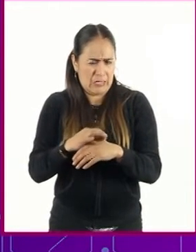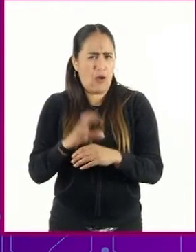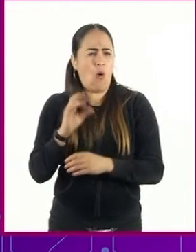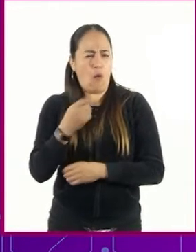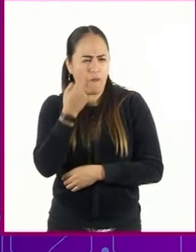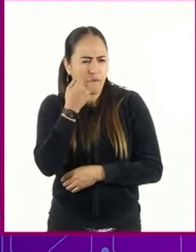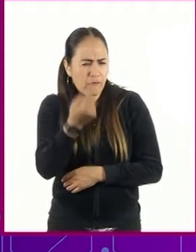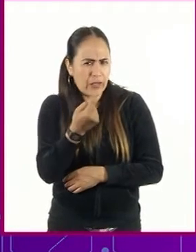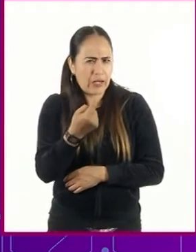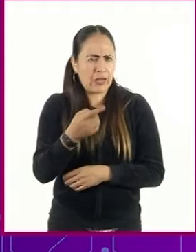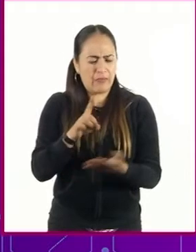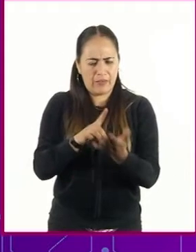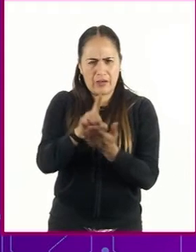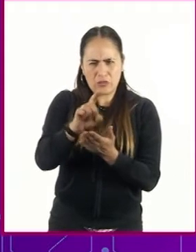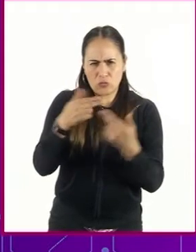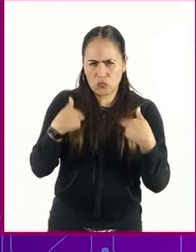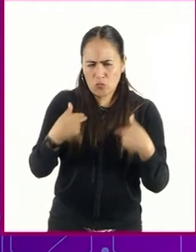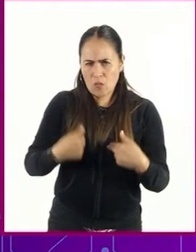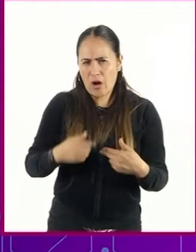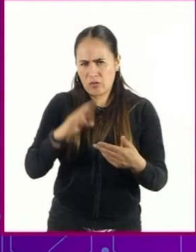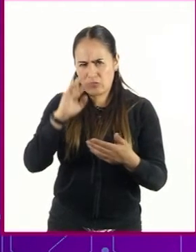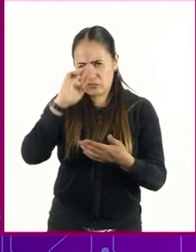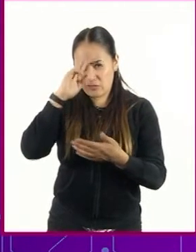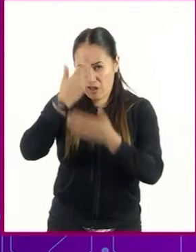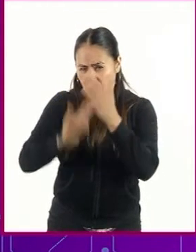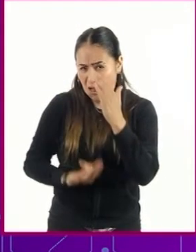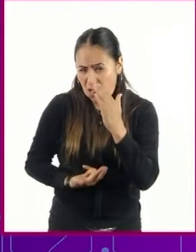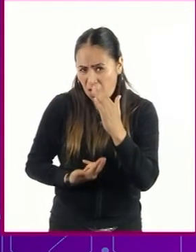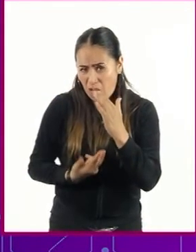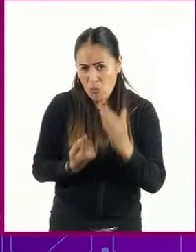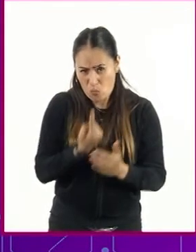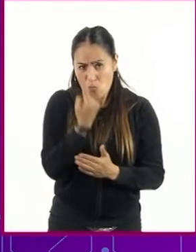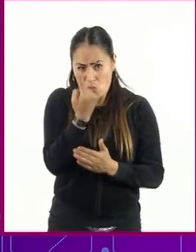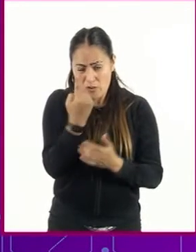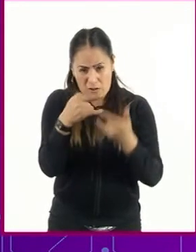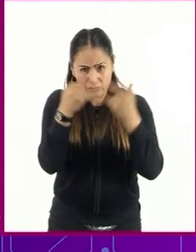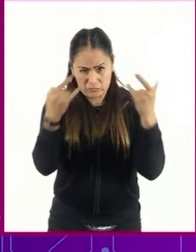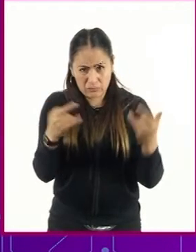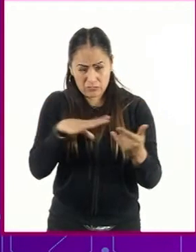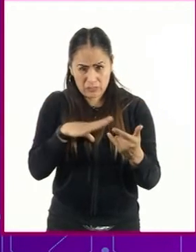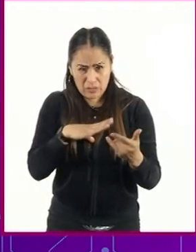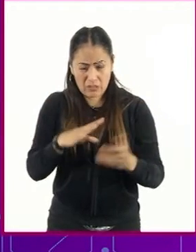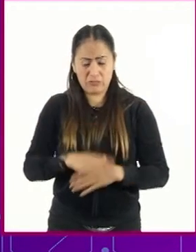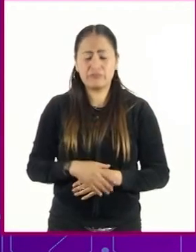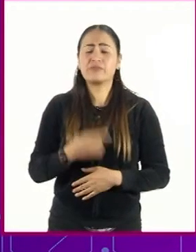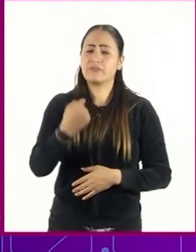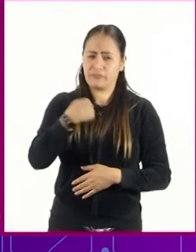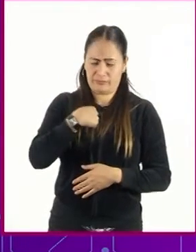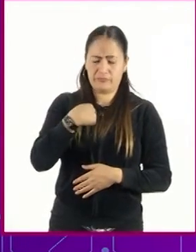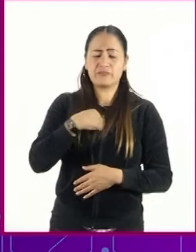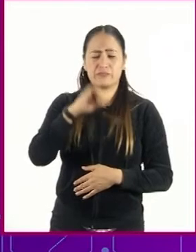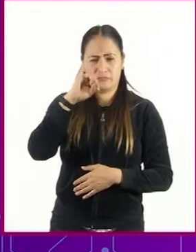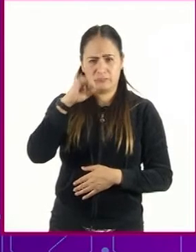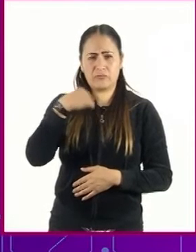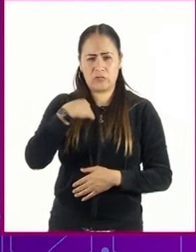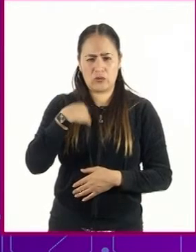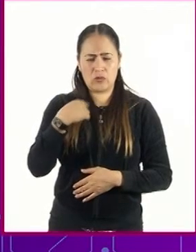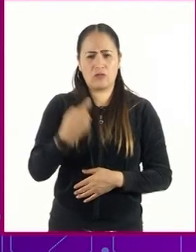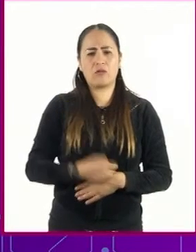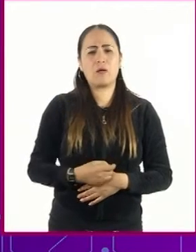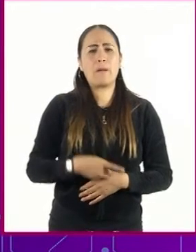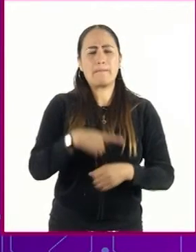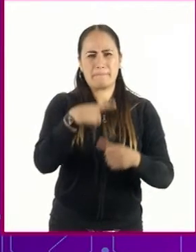derechos humanos? A ver. Bueno, gracias. Bueno, sí, yo experimenté una. Cuando iba a entrar a primero